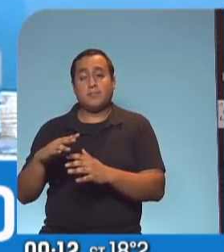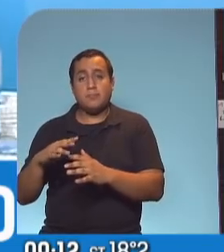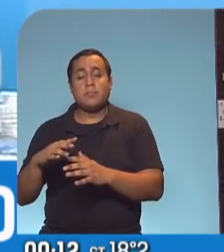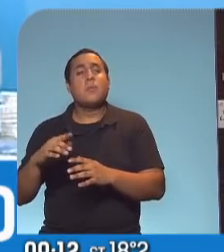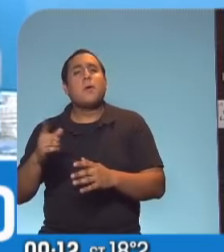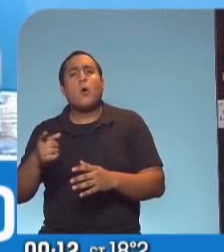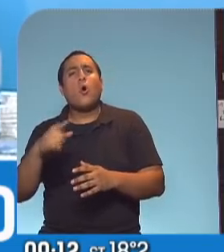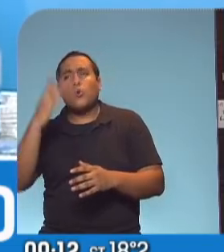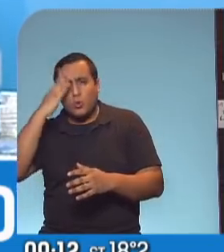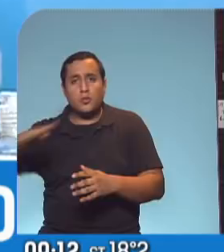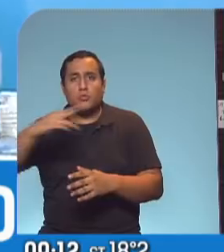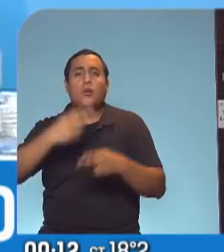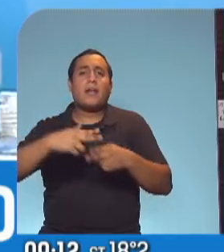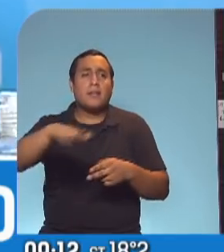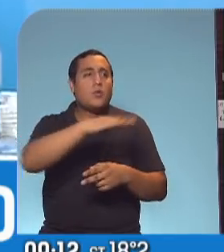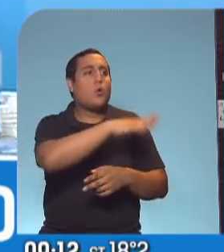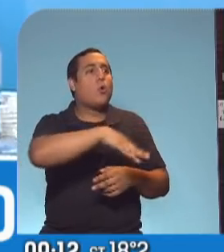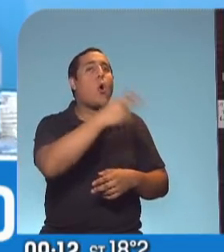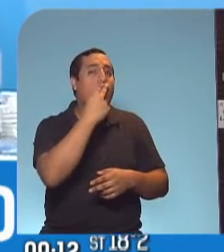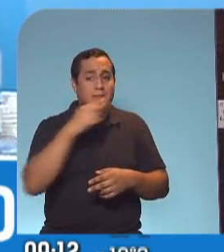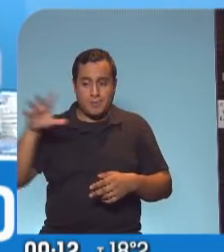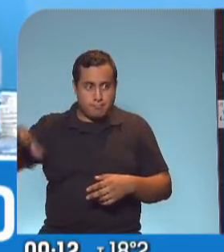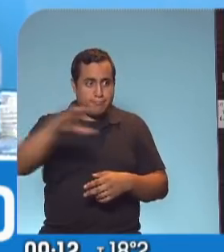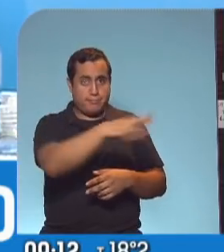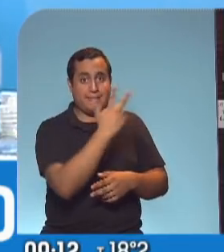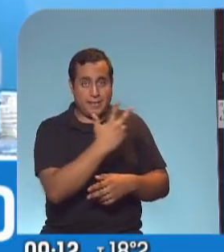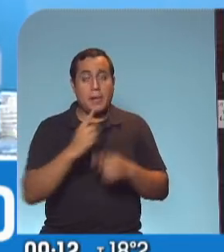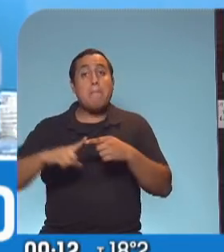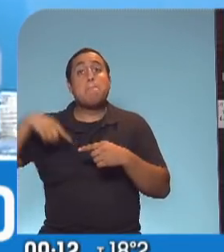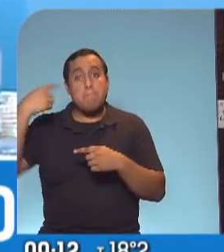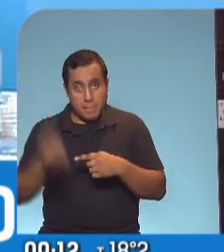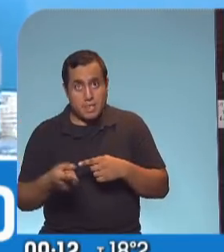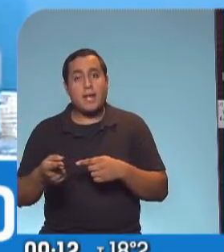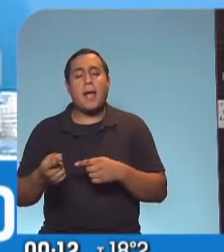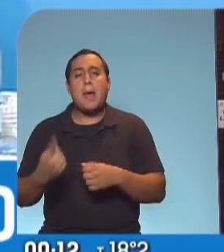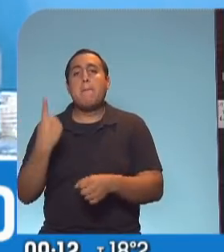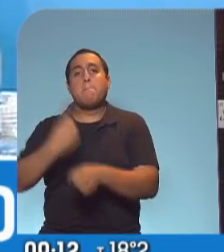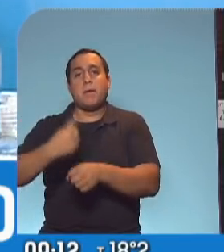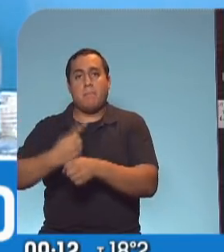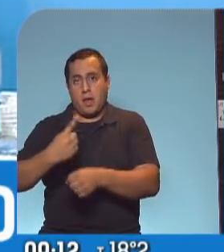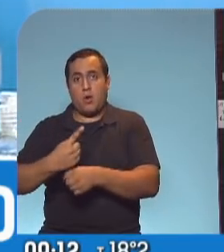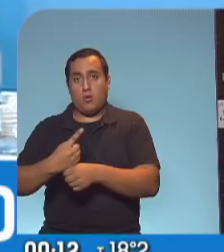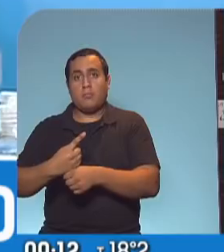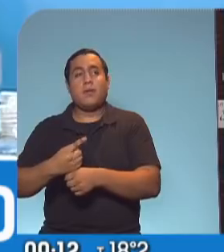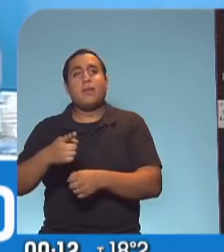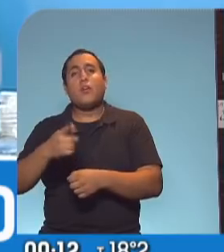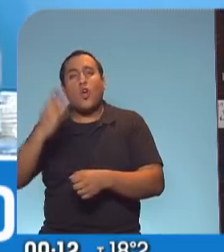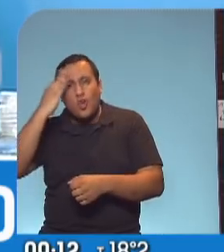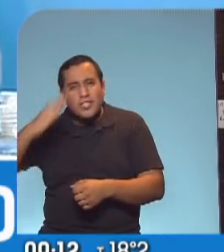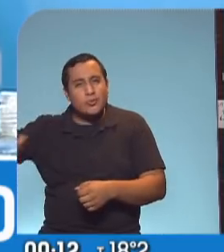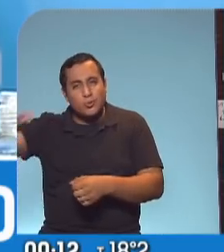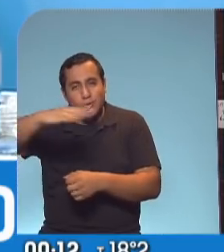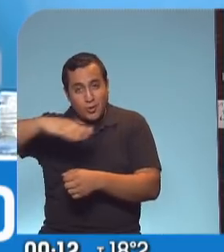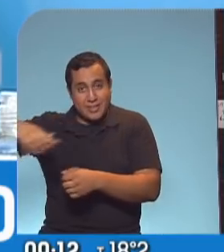en Constitución, Retiro y 11, y mañana vamos a hacer el primer paso en la estación de